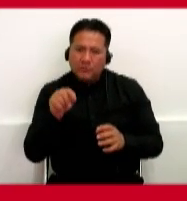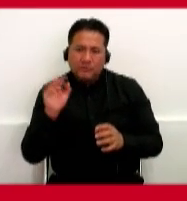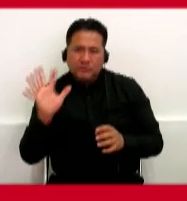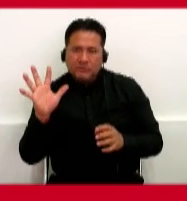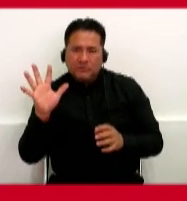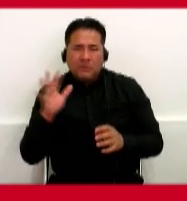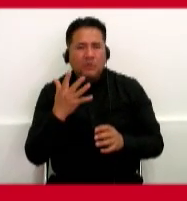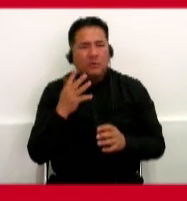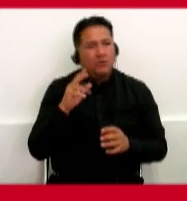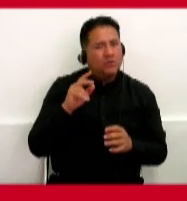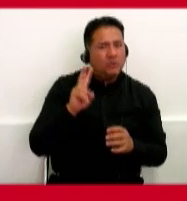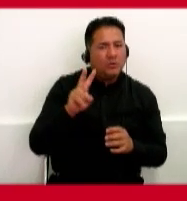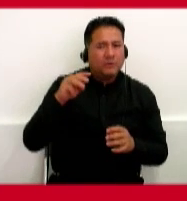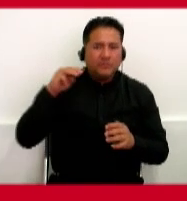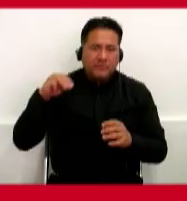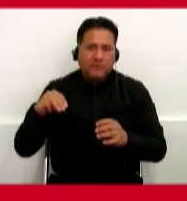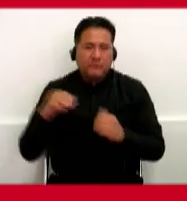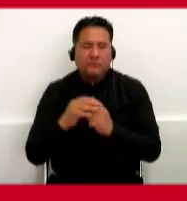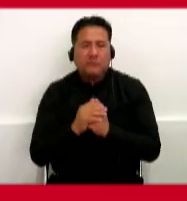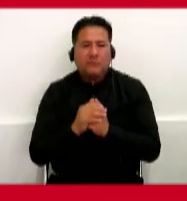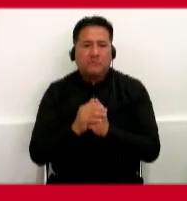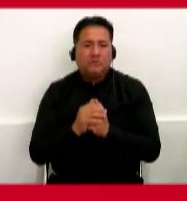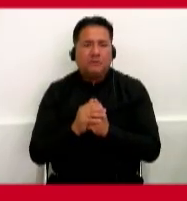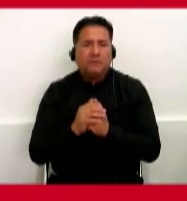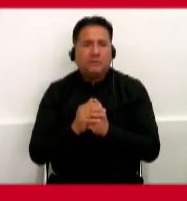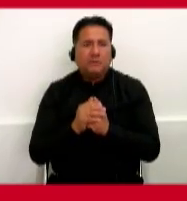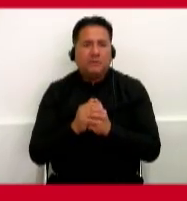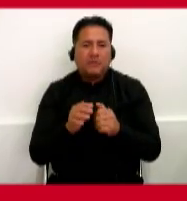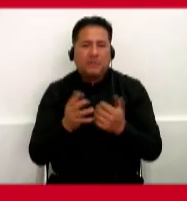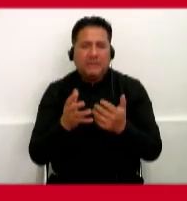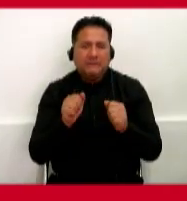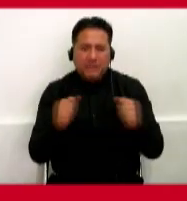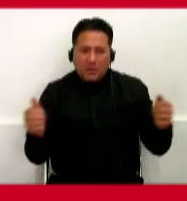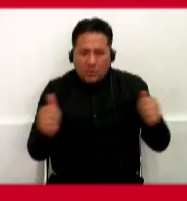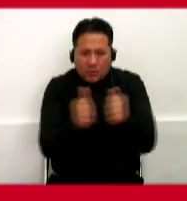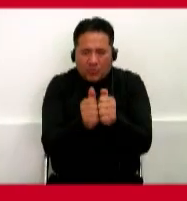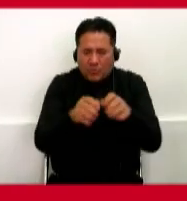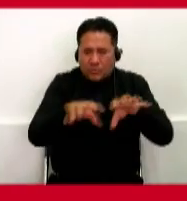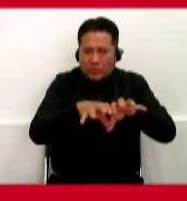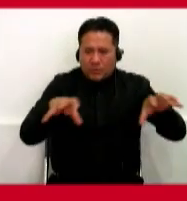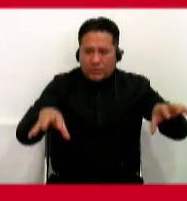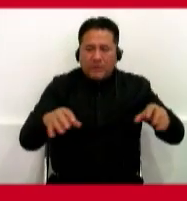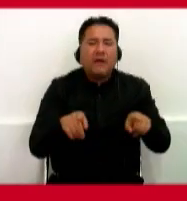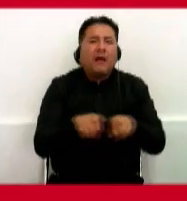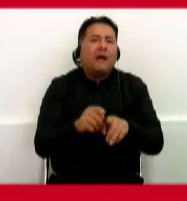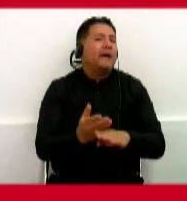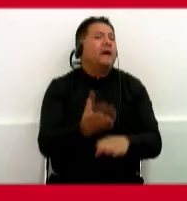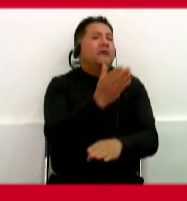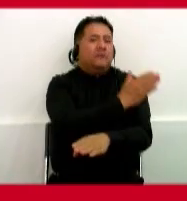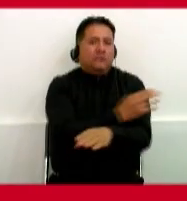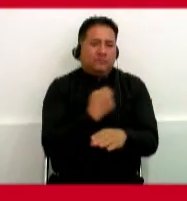potencia que era contigua y paralelo a una explotación que habíamos realizado en Beta Andaichagua. En la parte